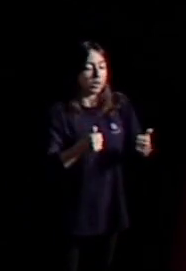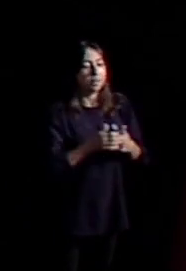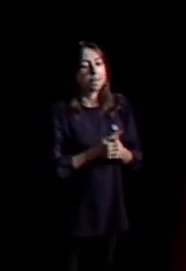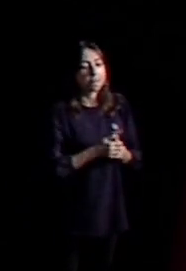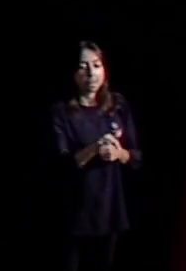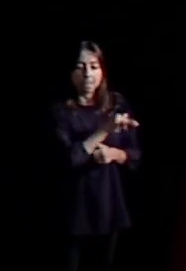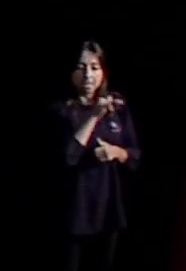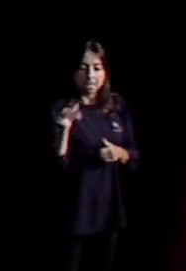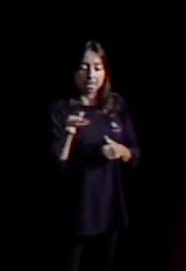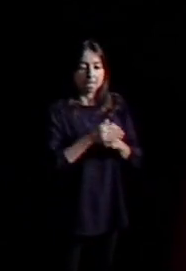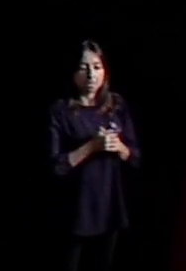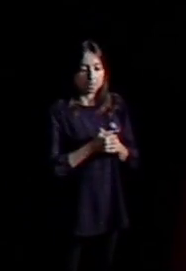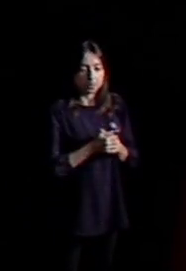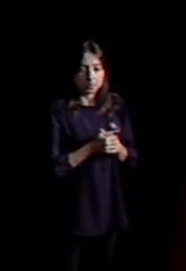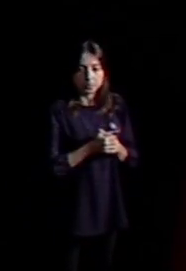palabra. Gracias.